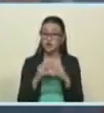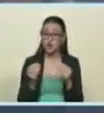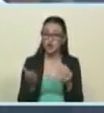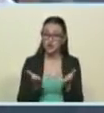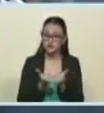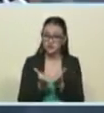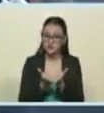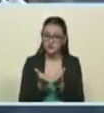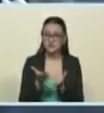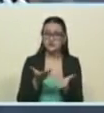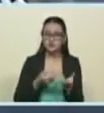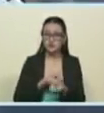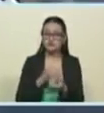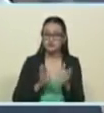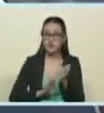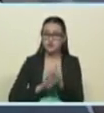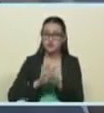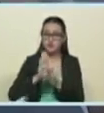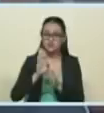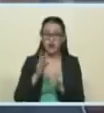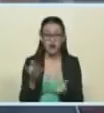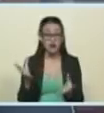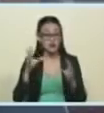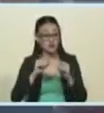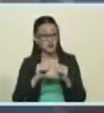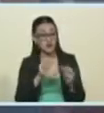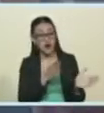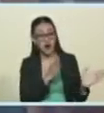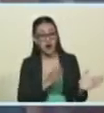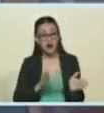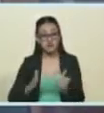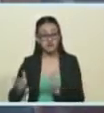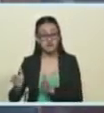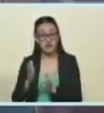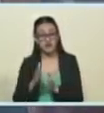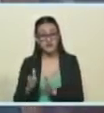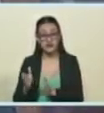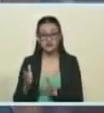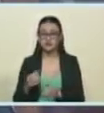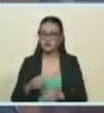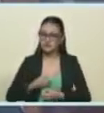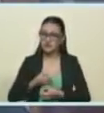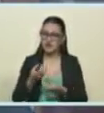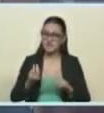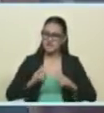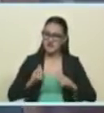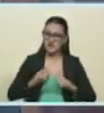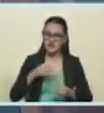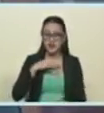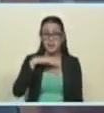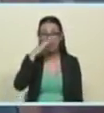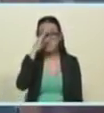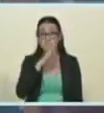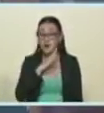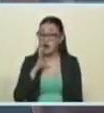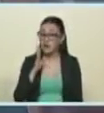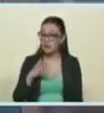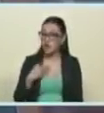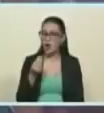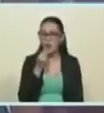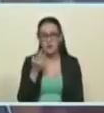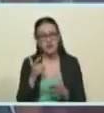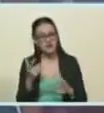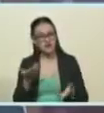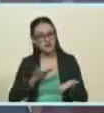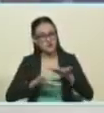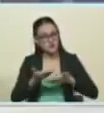vayan creciendo en función de esa planificación, que sea una ciudad para la vida, una ciudad que se pueda disfrutar, una ciudad donde los padres podamos comer con